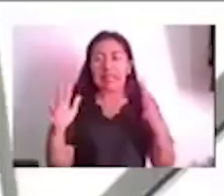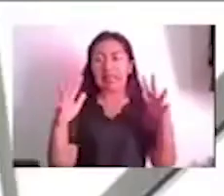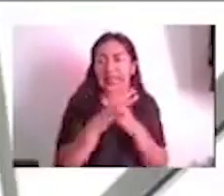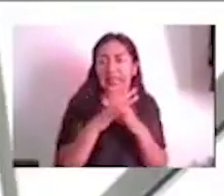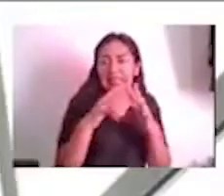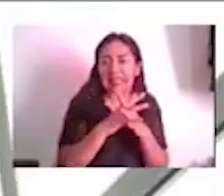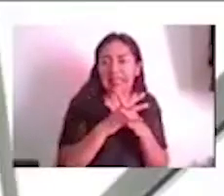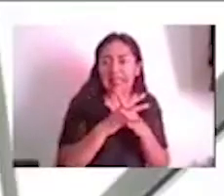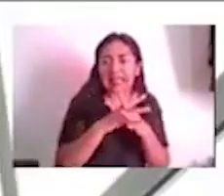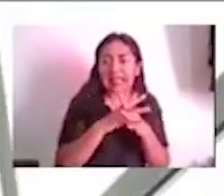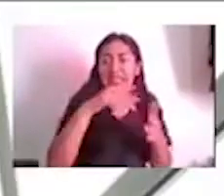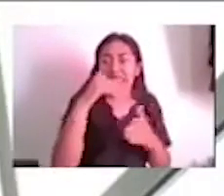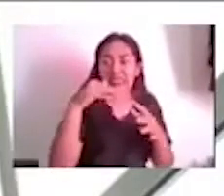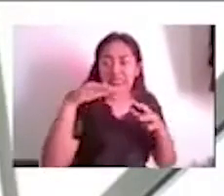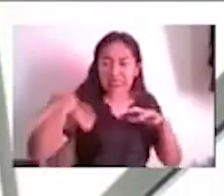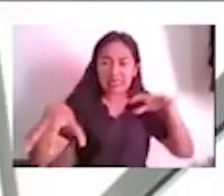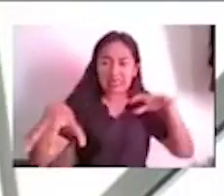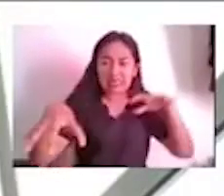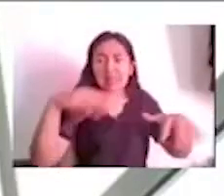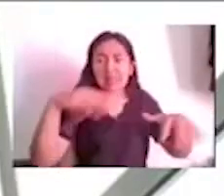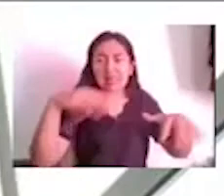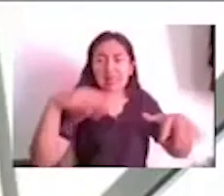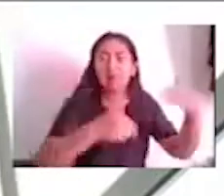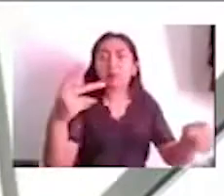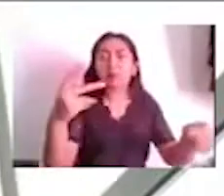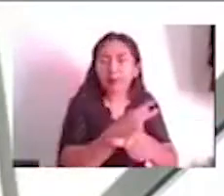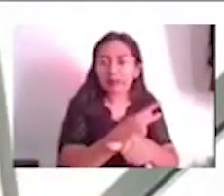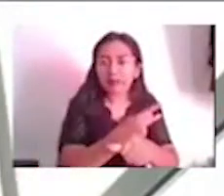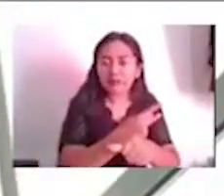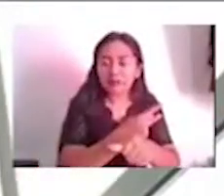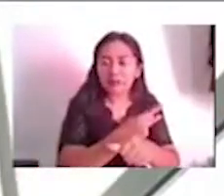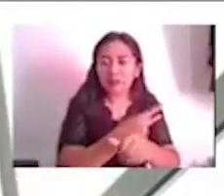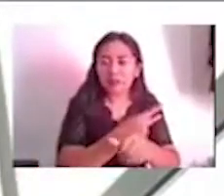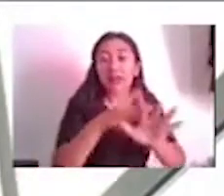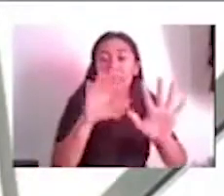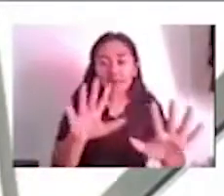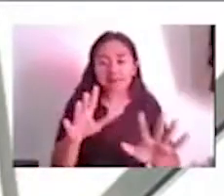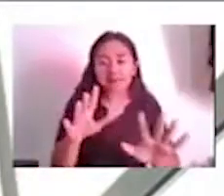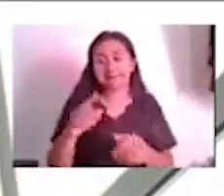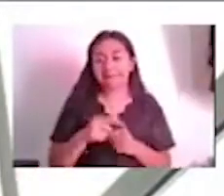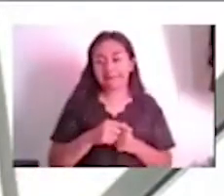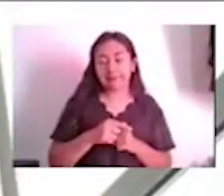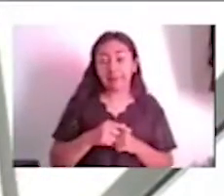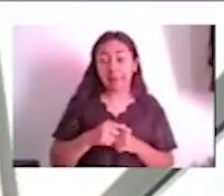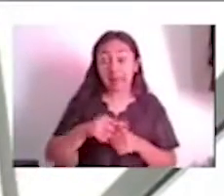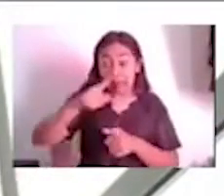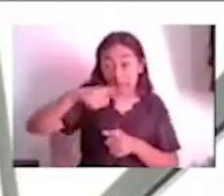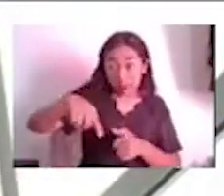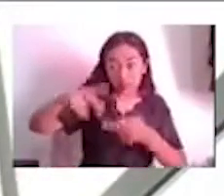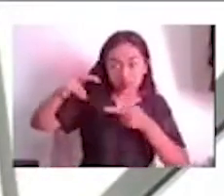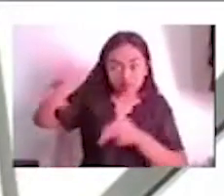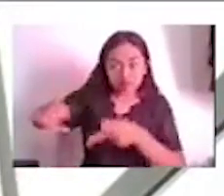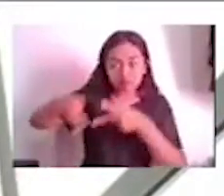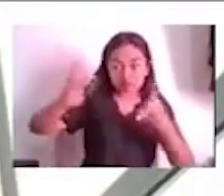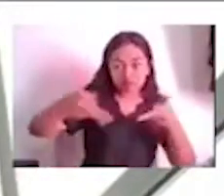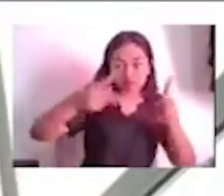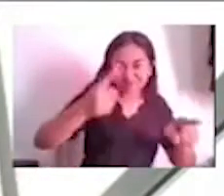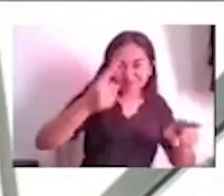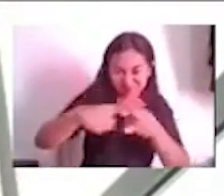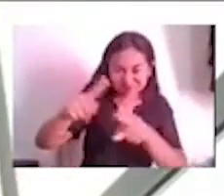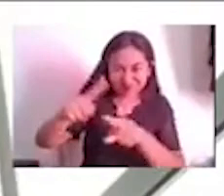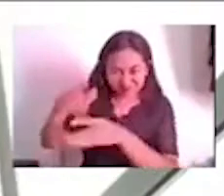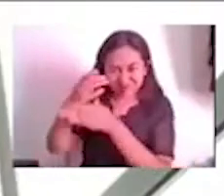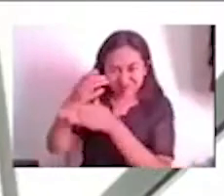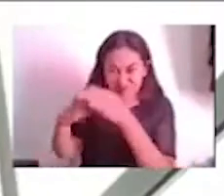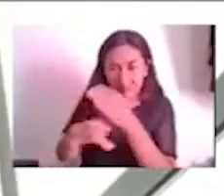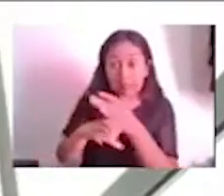Bueno, para empezar, el comercio quedó controlado por los mexicas. Los comerciantes tlatelolcas especializados,